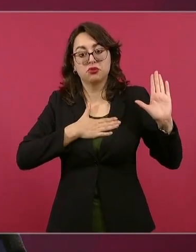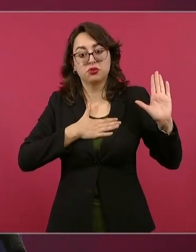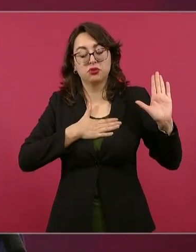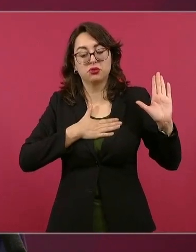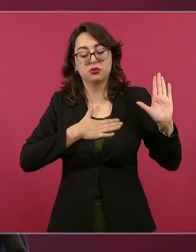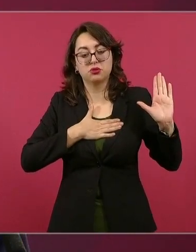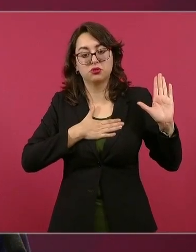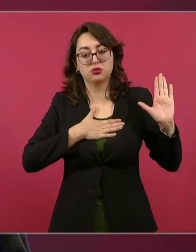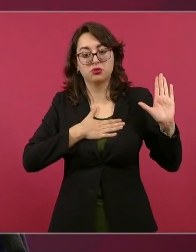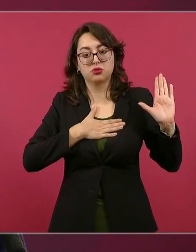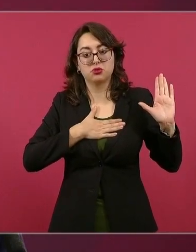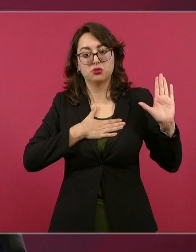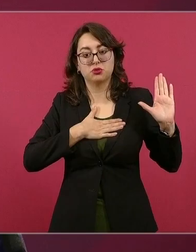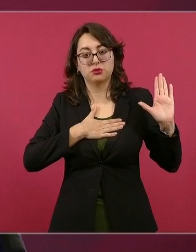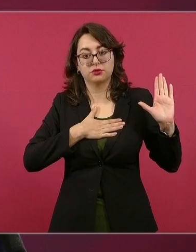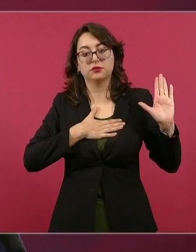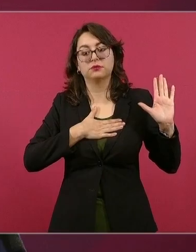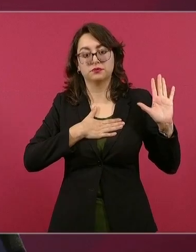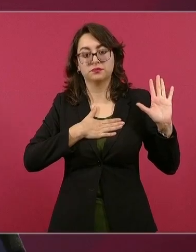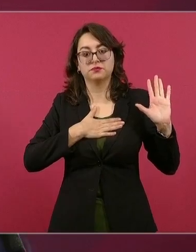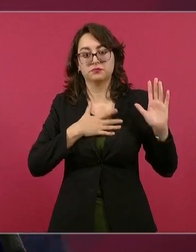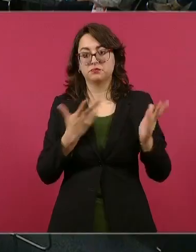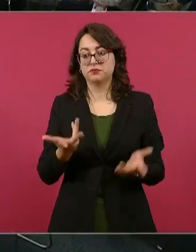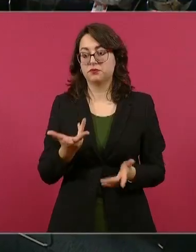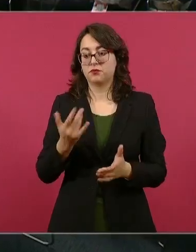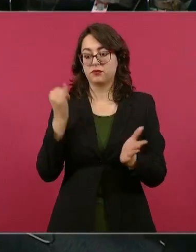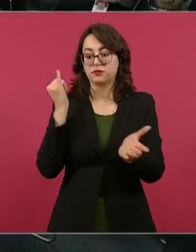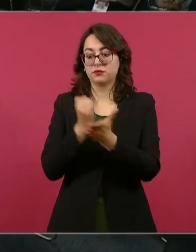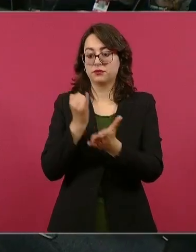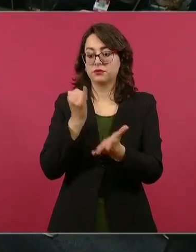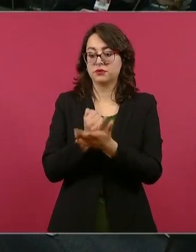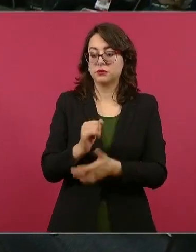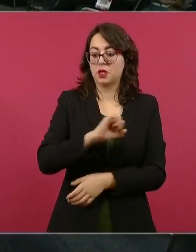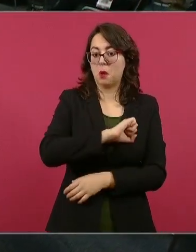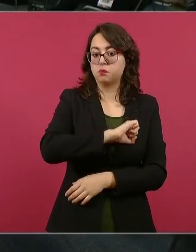reducir en términos reales